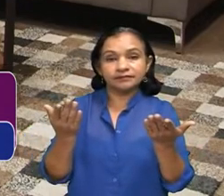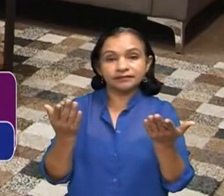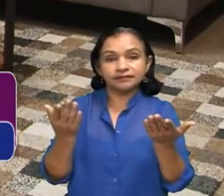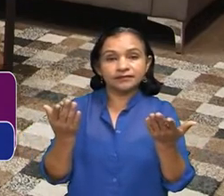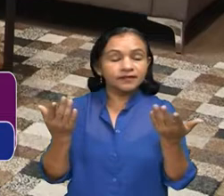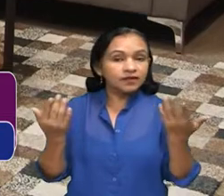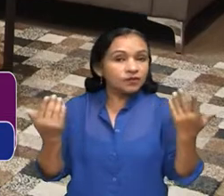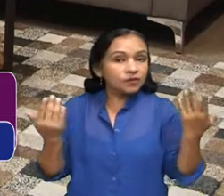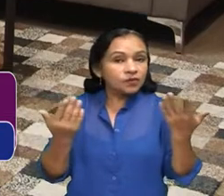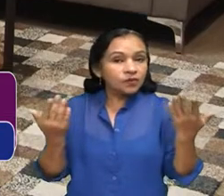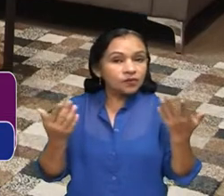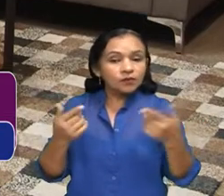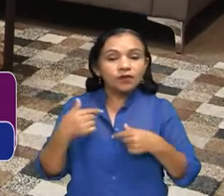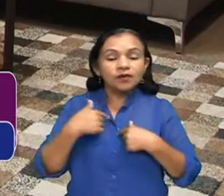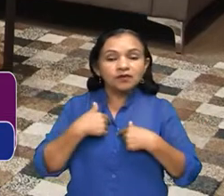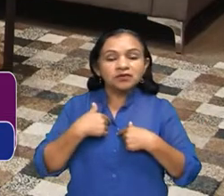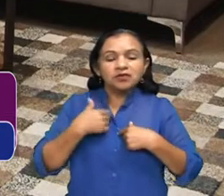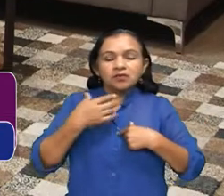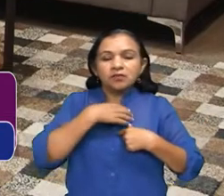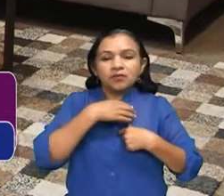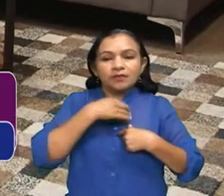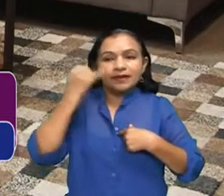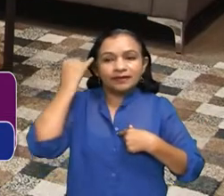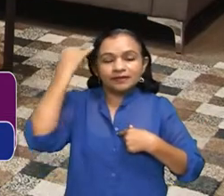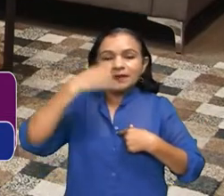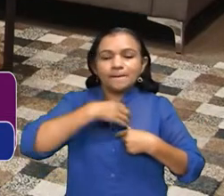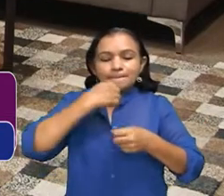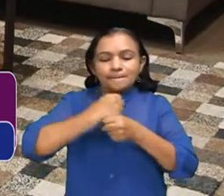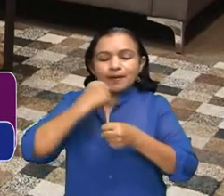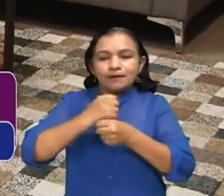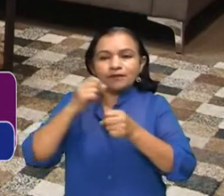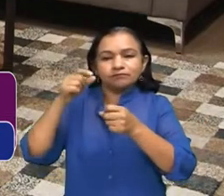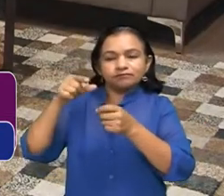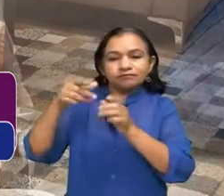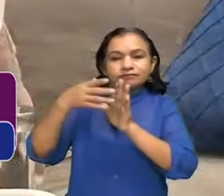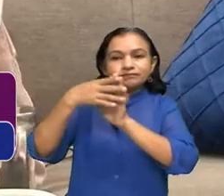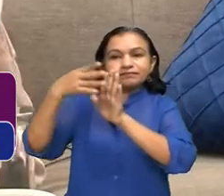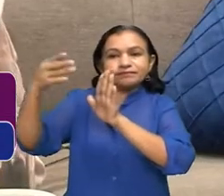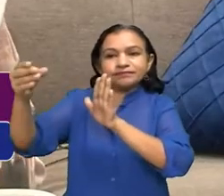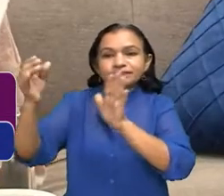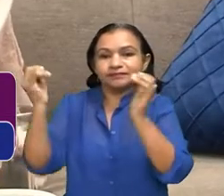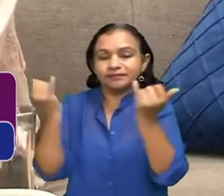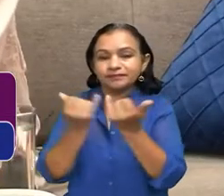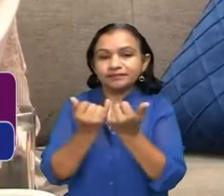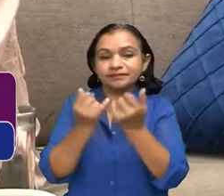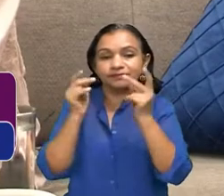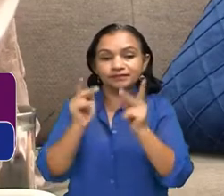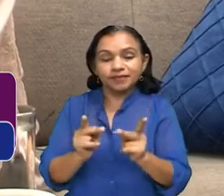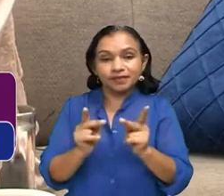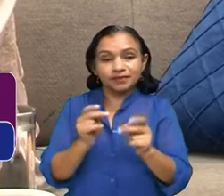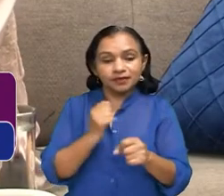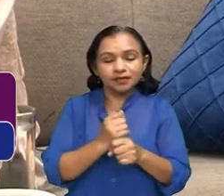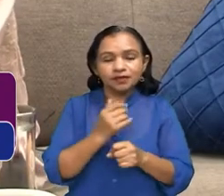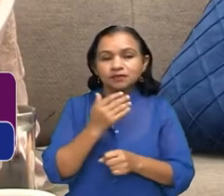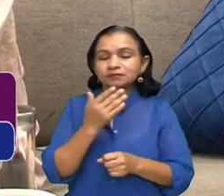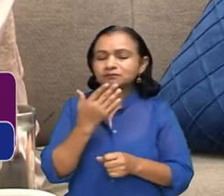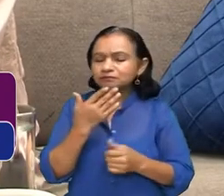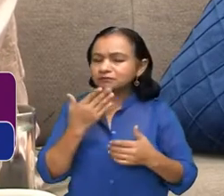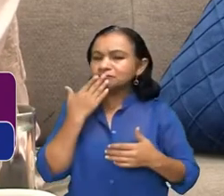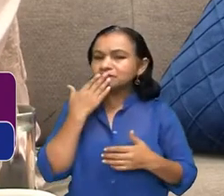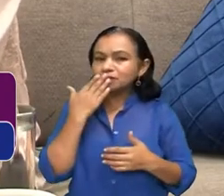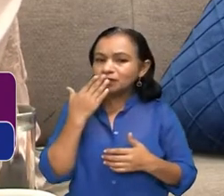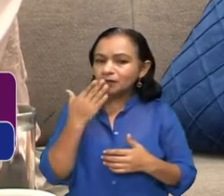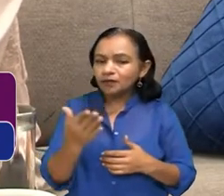totalmente reconocidos, claro, que es el trabajar el bambú. Ellos son bien agradecidos y uno pasa